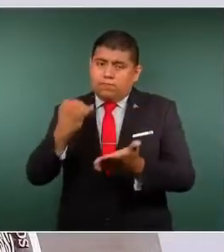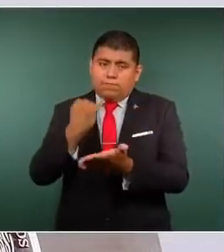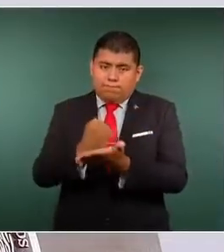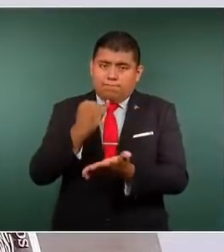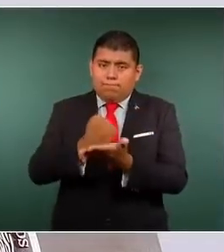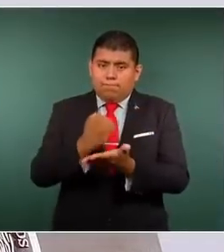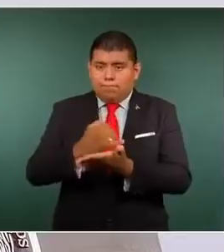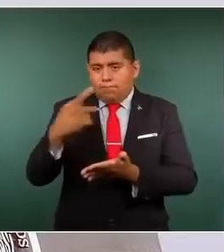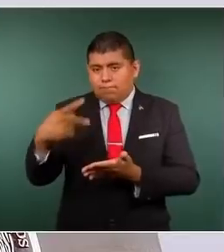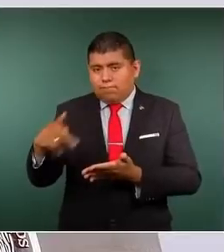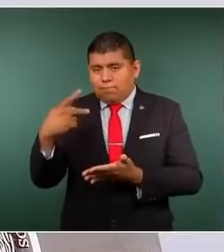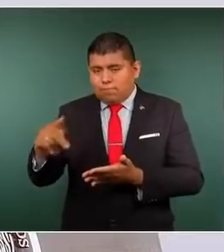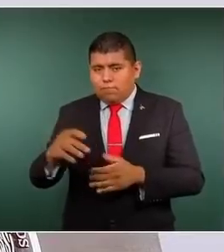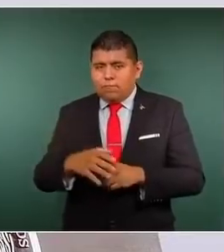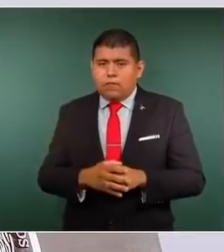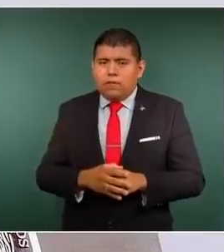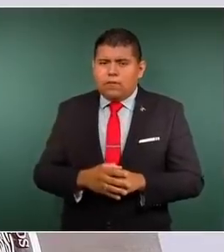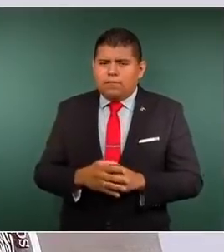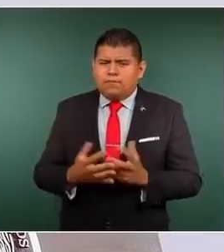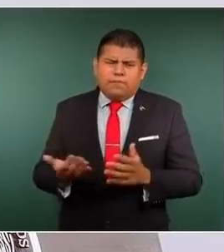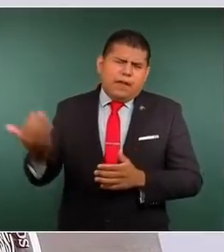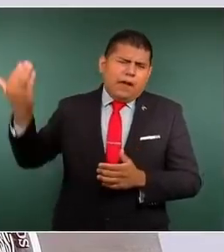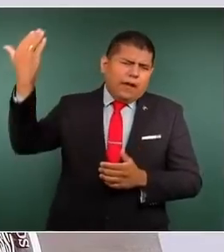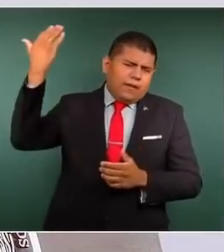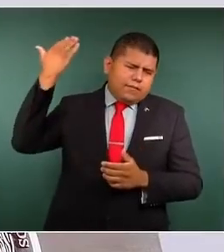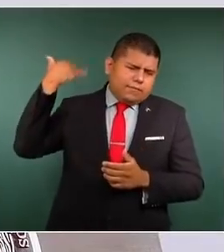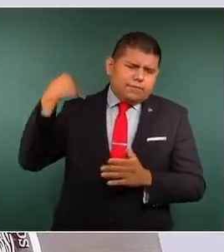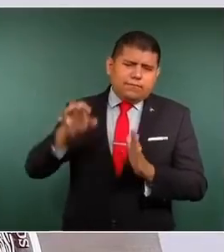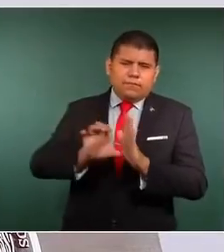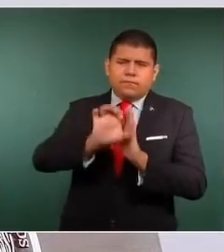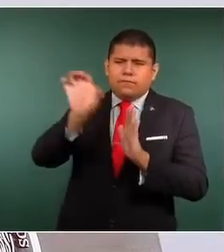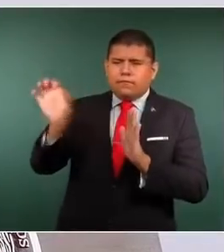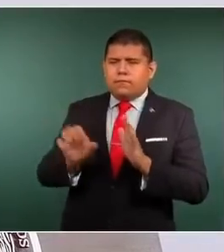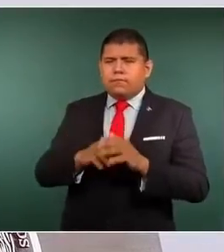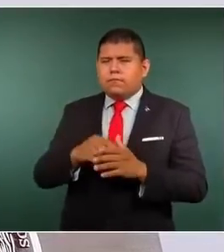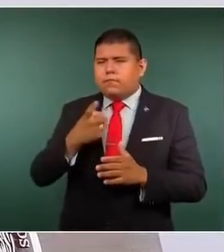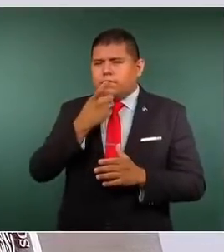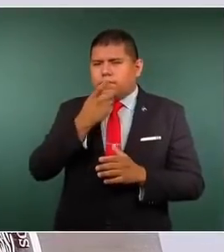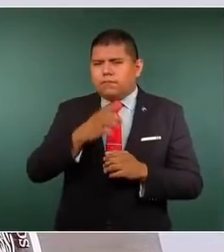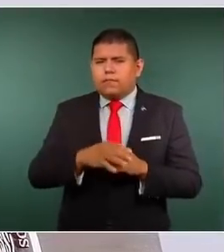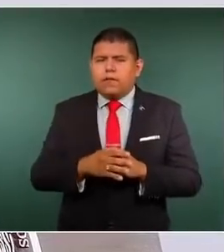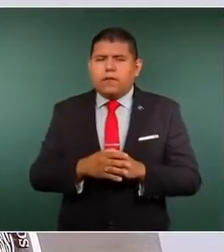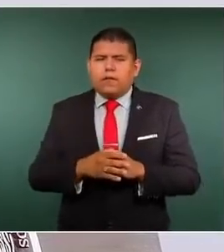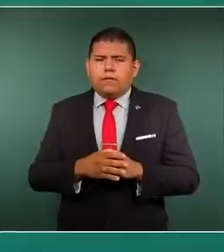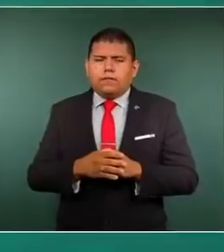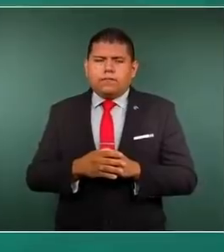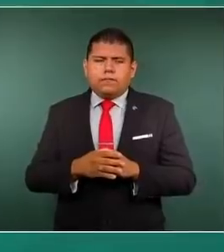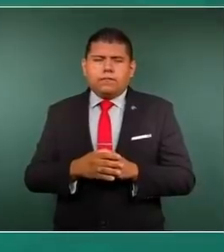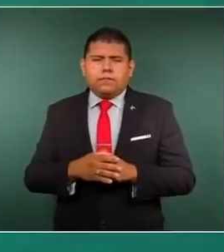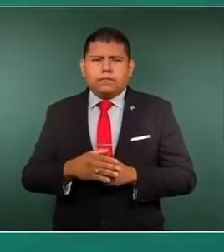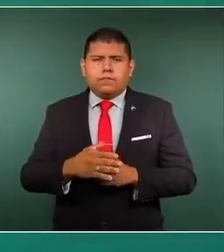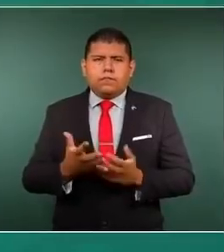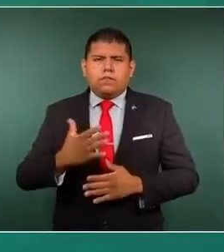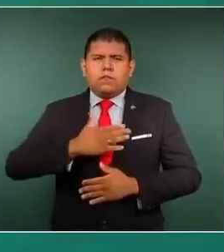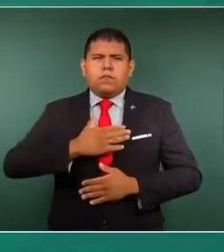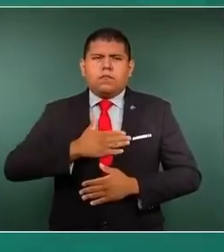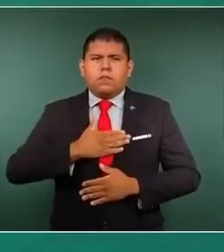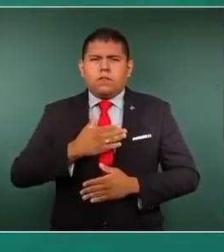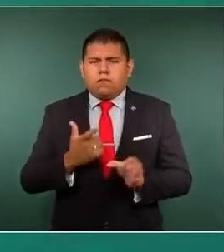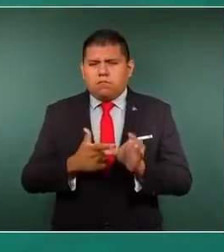no es como antes que decía cualquiera voy a robar